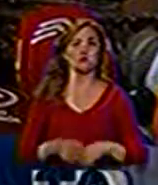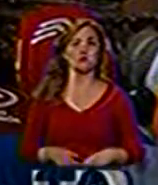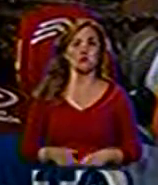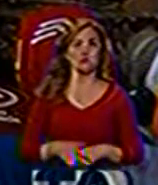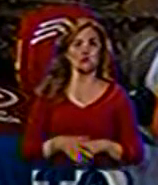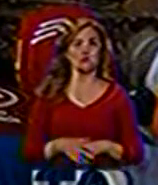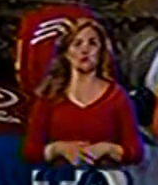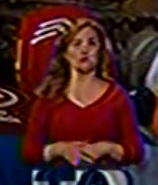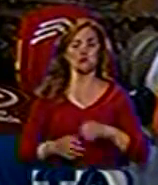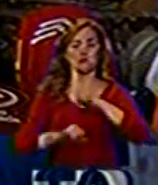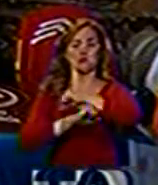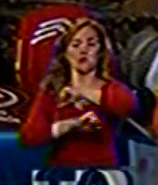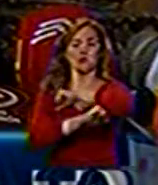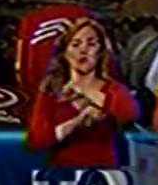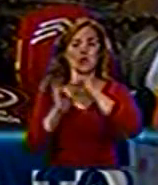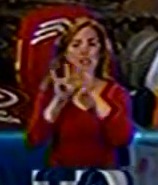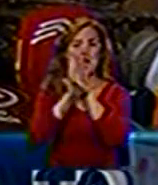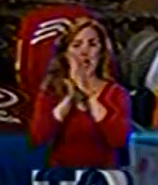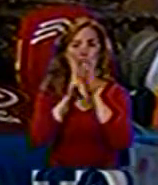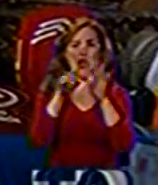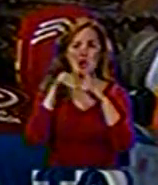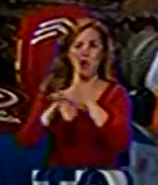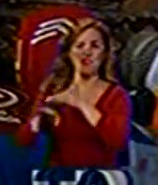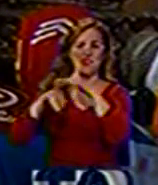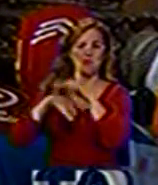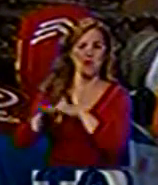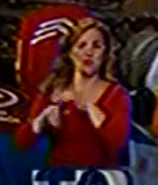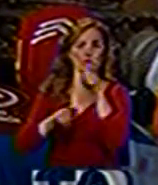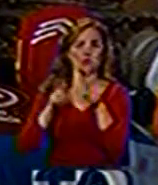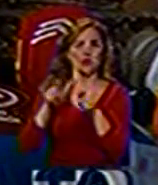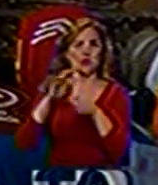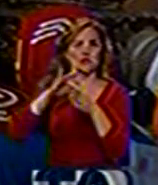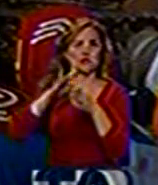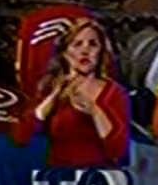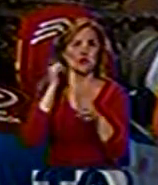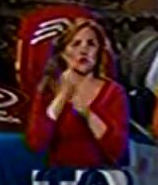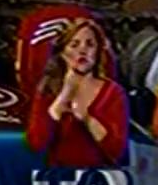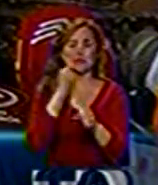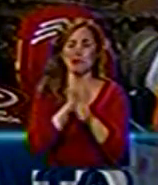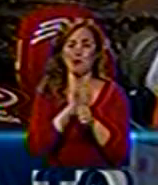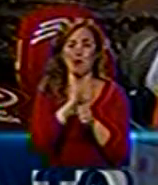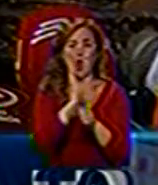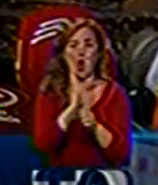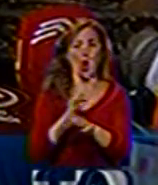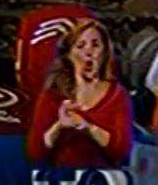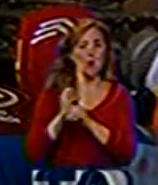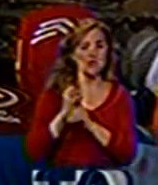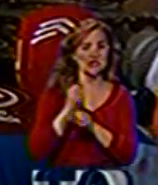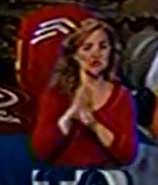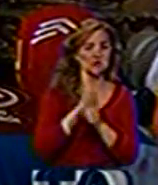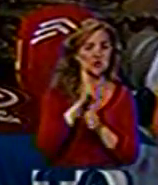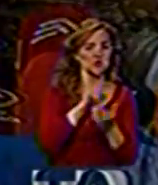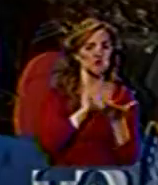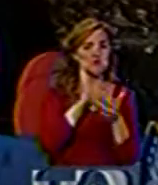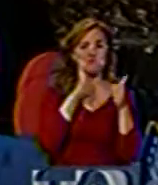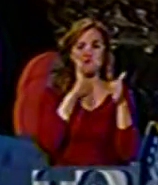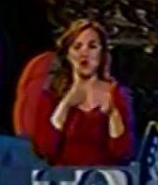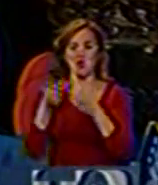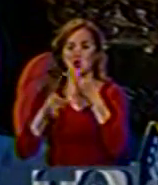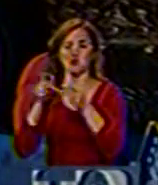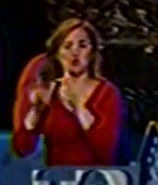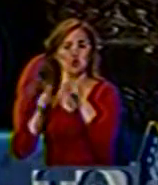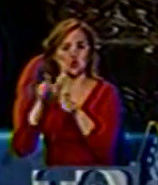la irregularidad migratoria y el riesgo de explotación laboral, trata de personas y tráfico ilícito de migrantes.